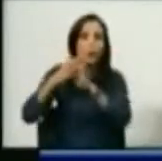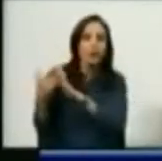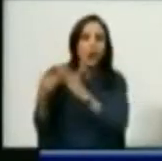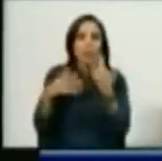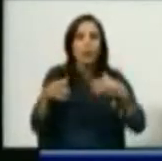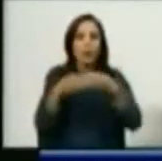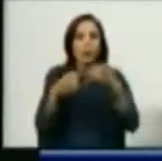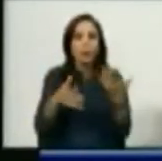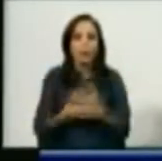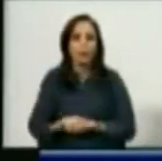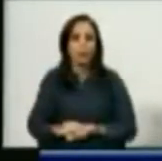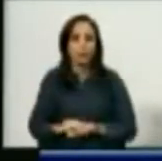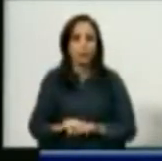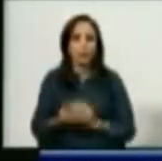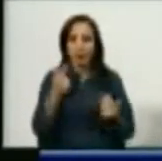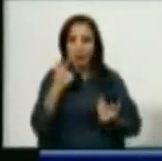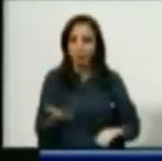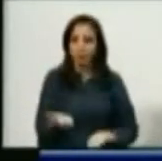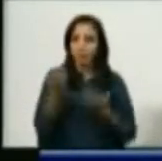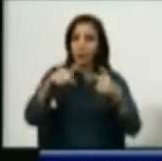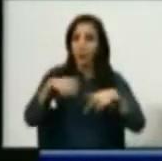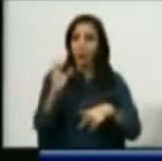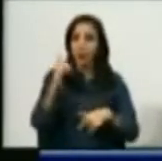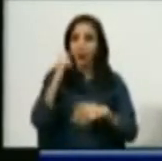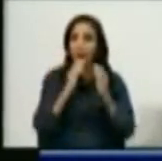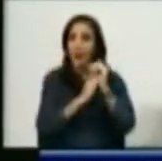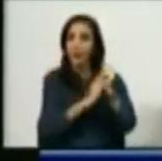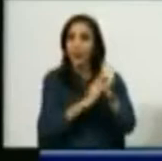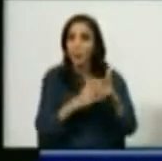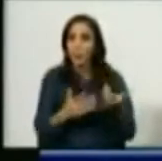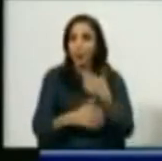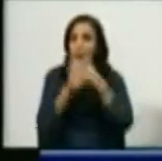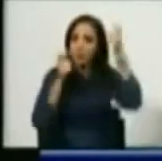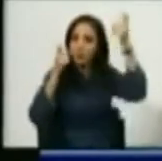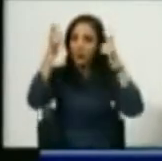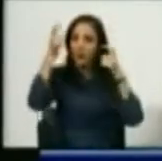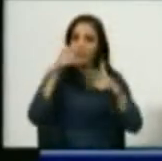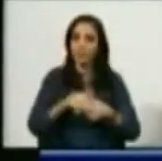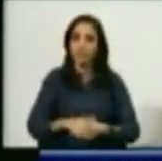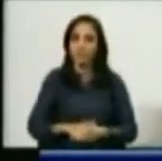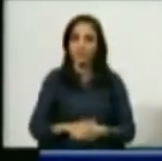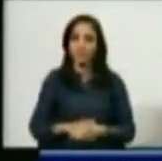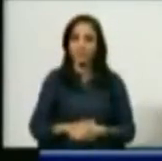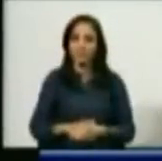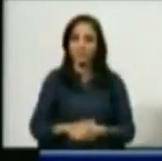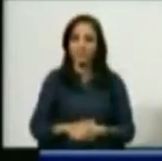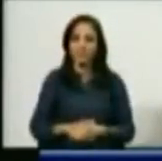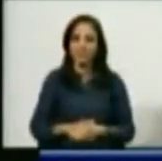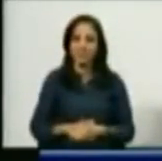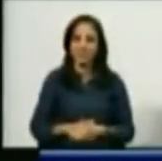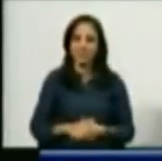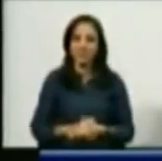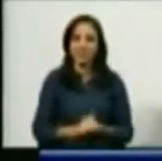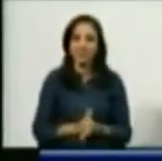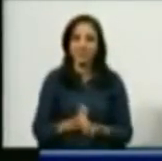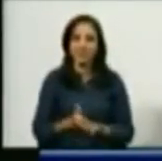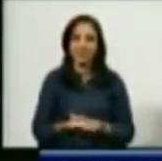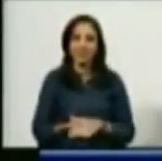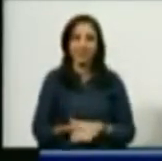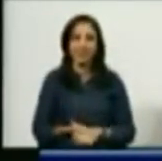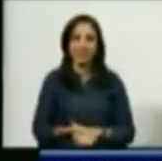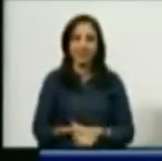latinoamericanos y caribeños celac en Caracas dirigida por el comandante supremo Hugo Chávez Se la en la oea